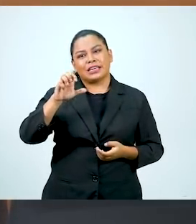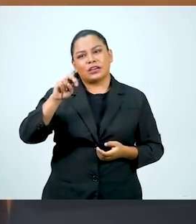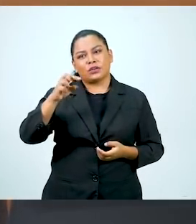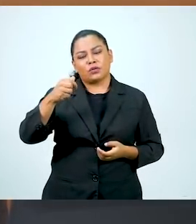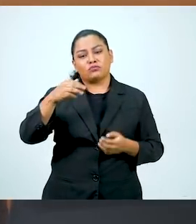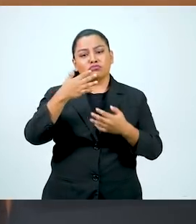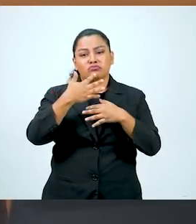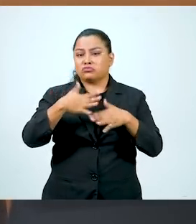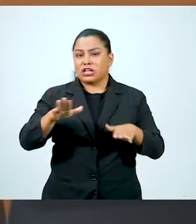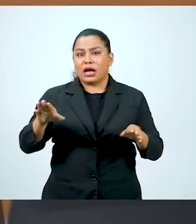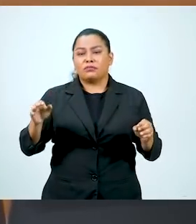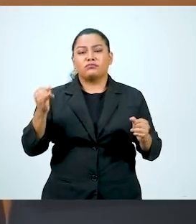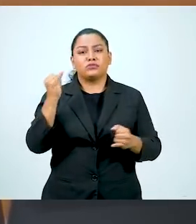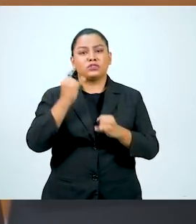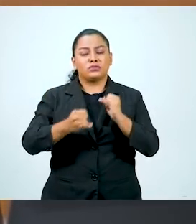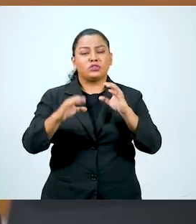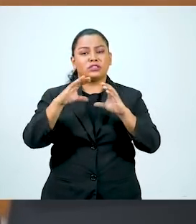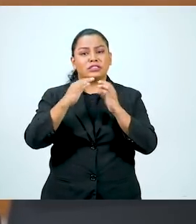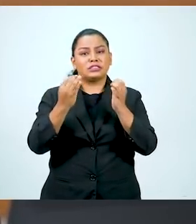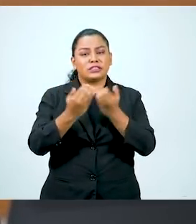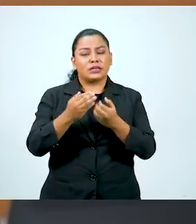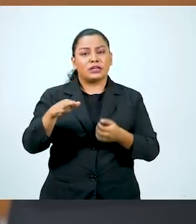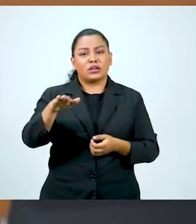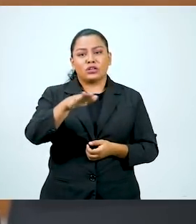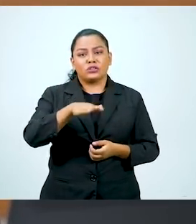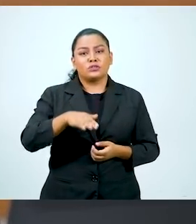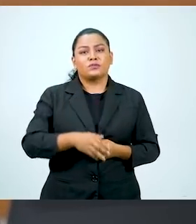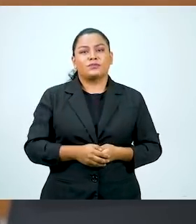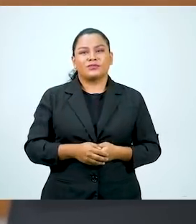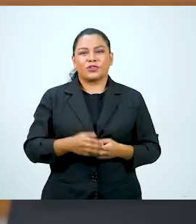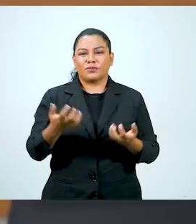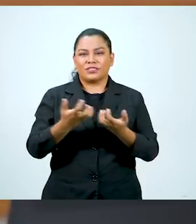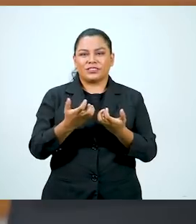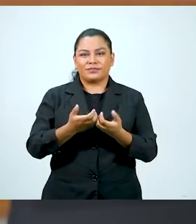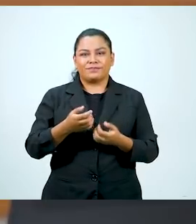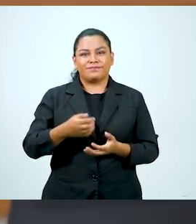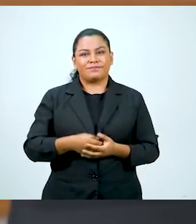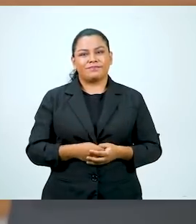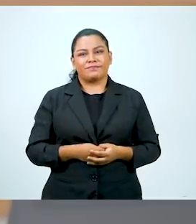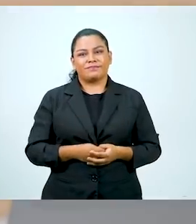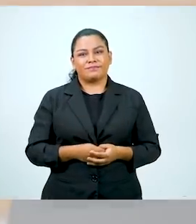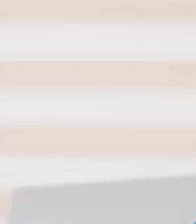Esto ha sido todo por hoy en este espacio dedicado a ustedes, compañeros docentes.